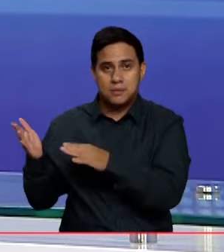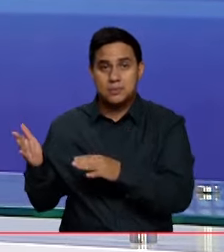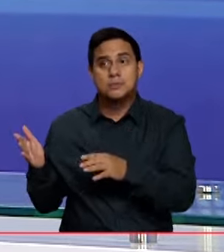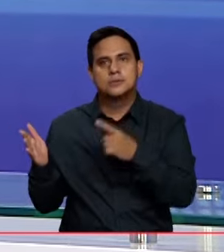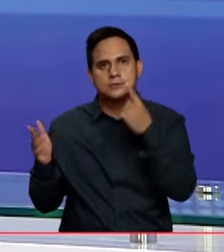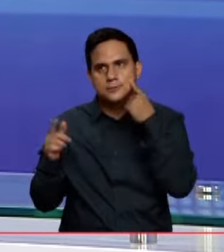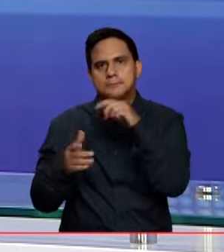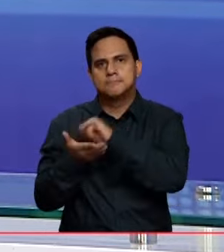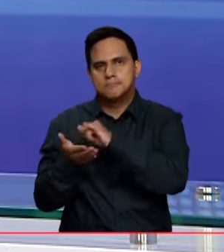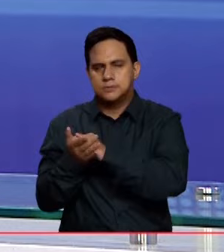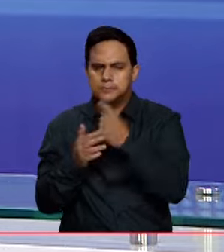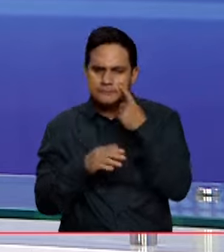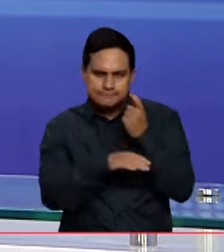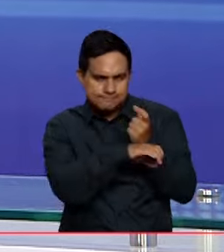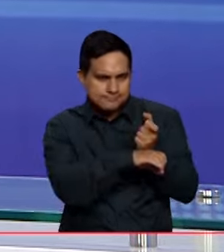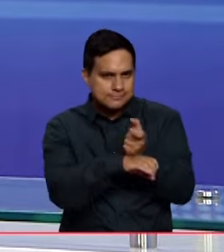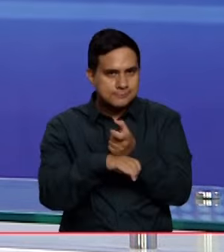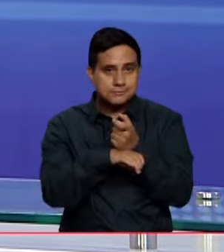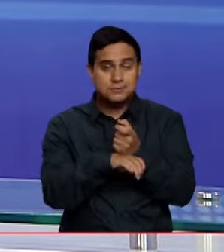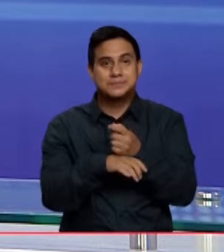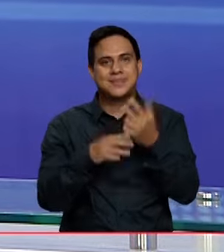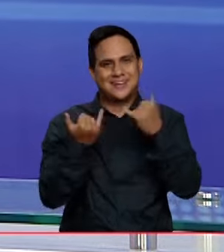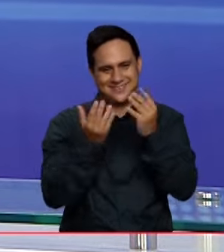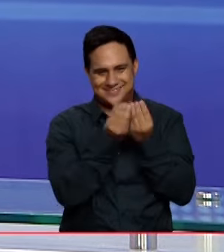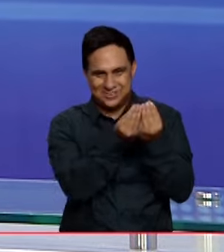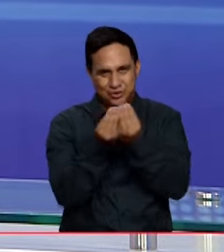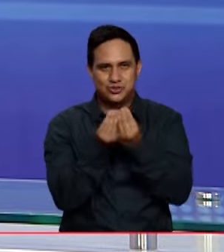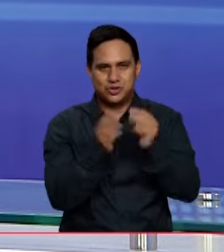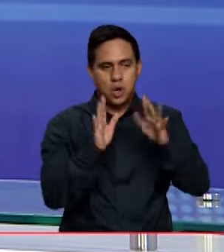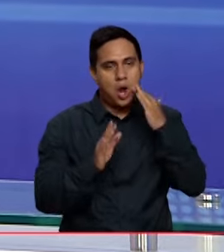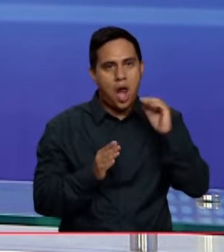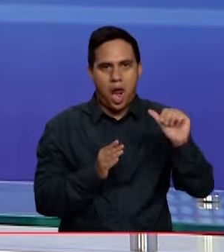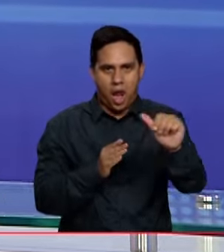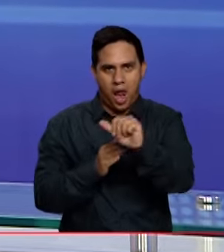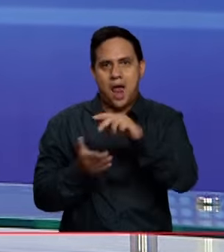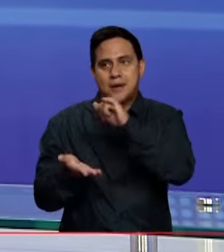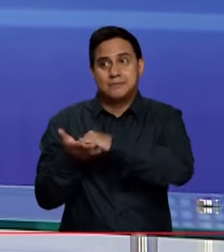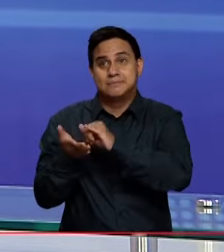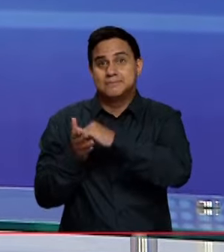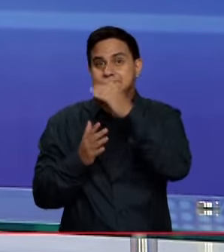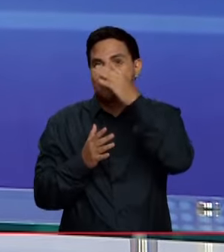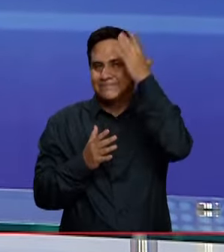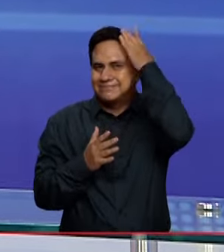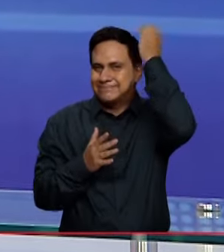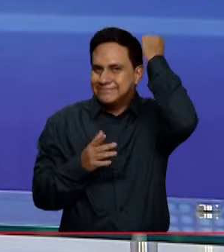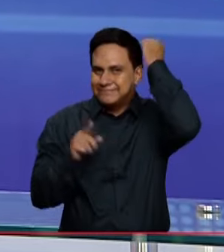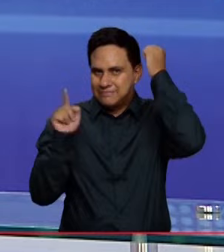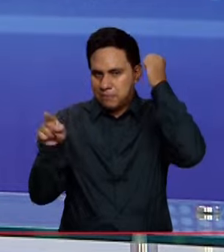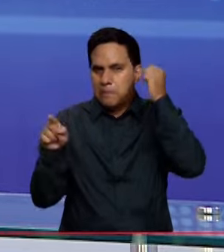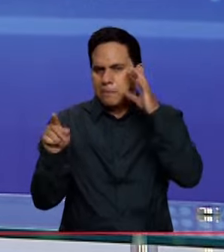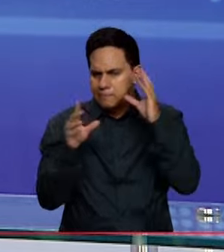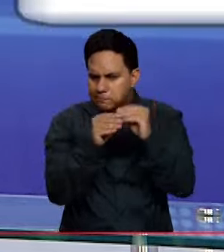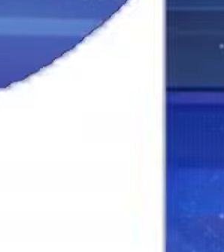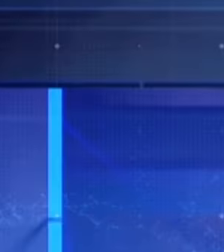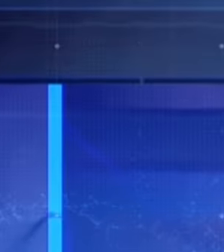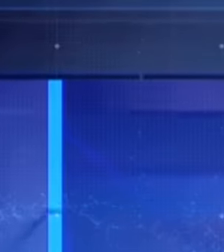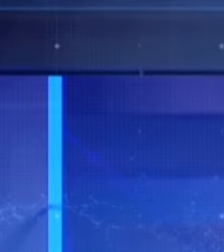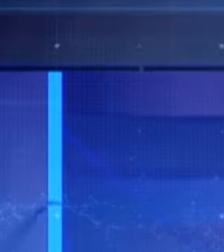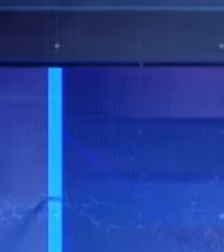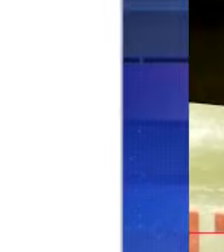Esto luego del primer Consejo Extraordinario de Mujeres convocado por la gobernadora del Valle del Cauca, Dilian Francisca Toro Torres.